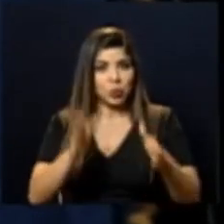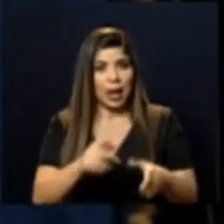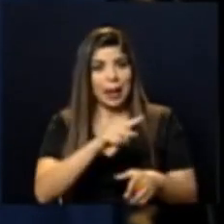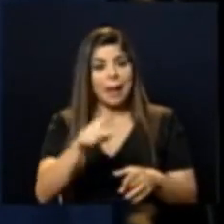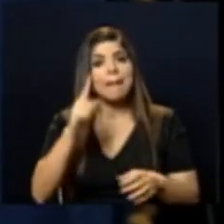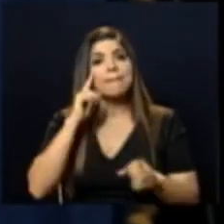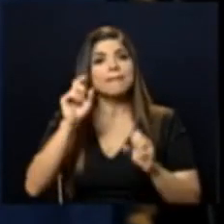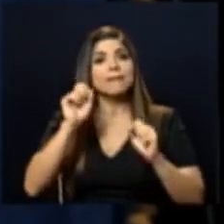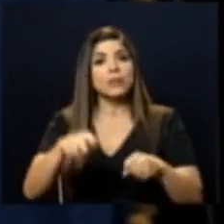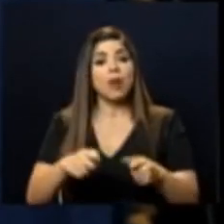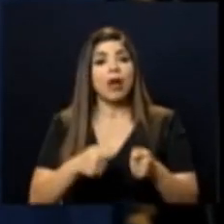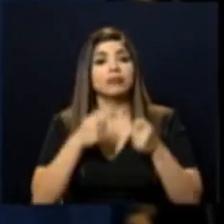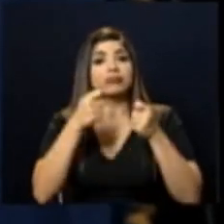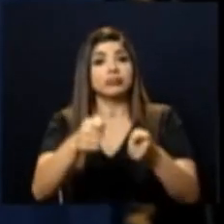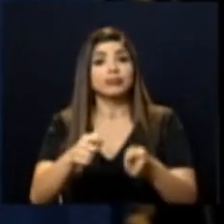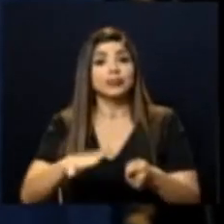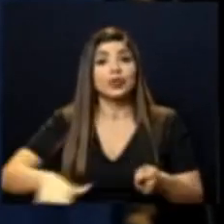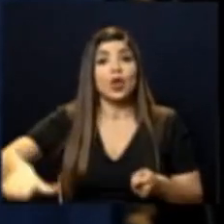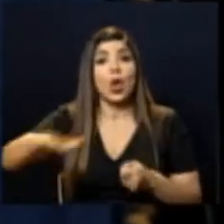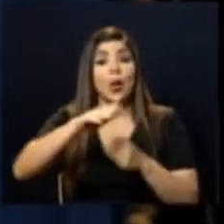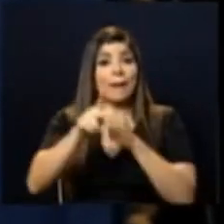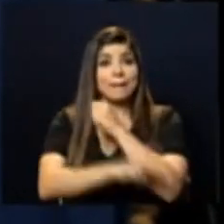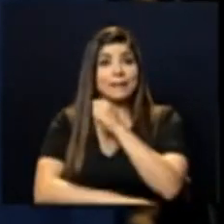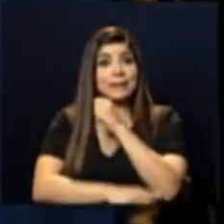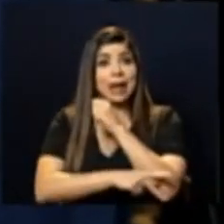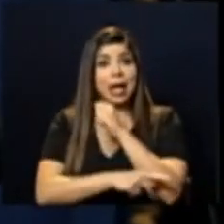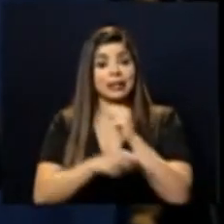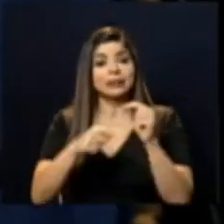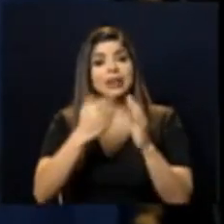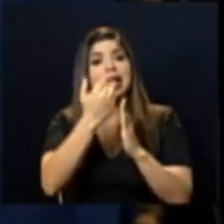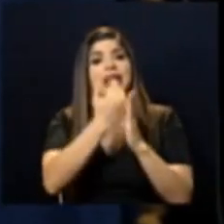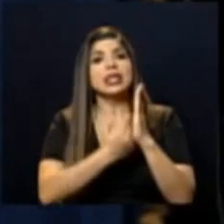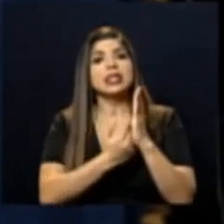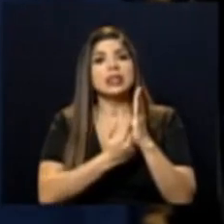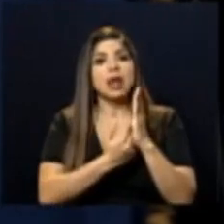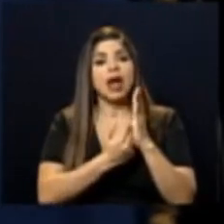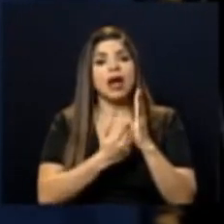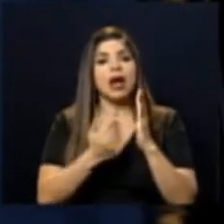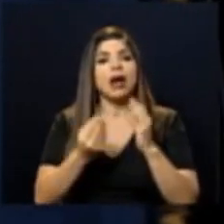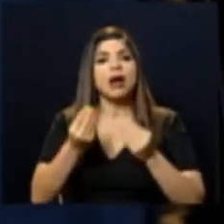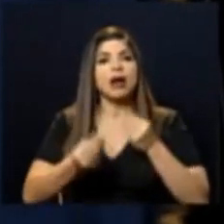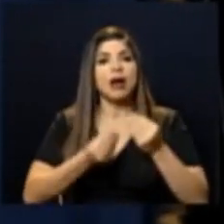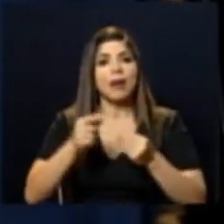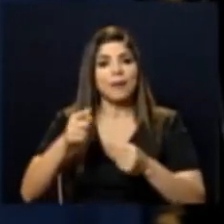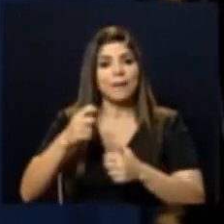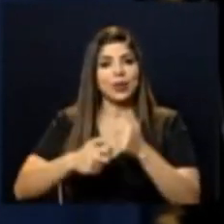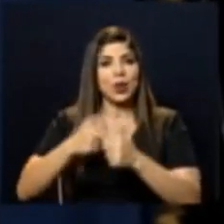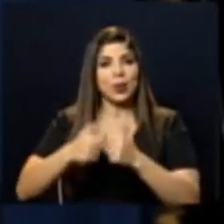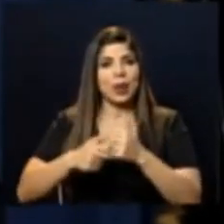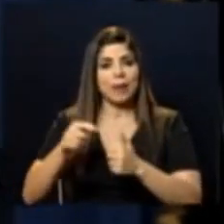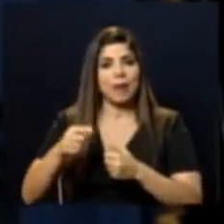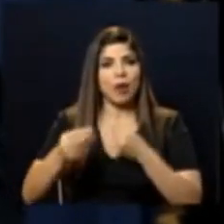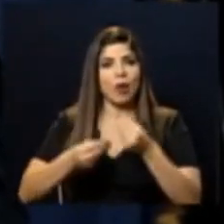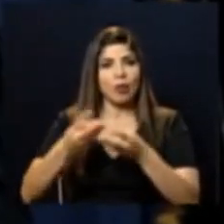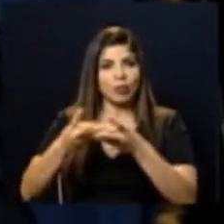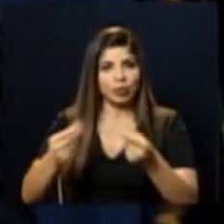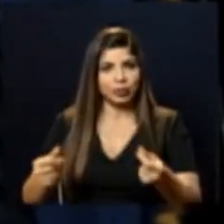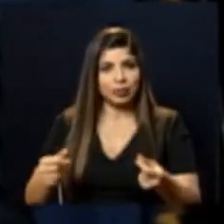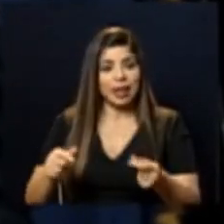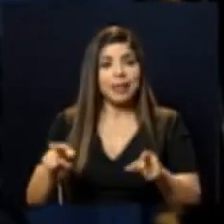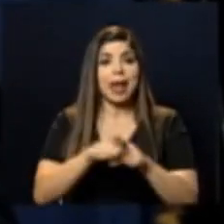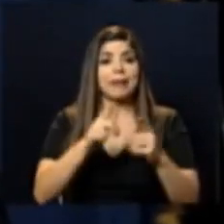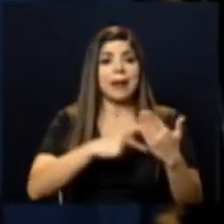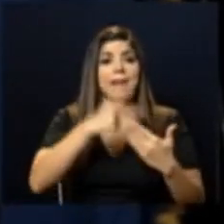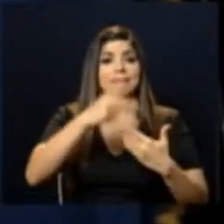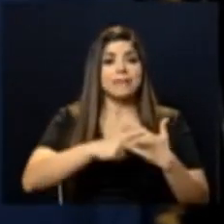para presentarle al país la línea base de la problemática, así como el